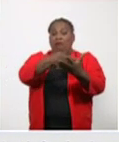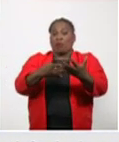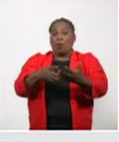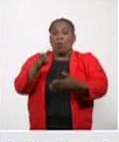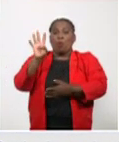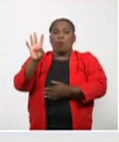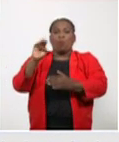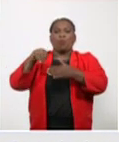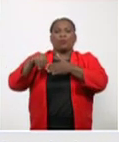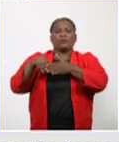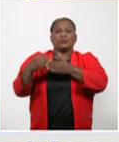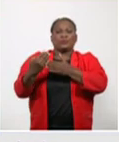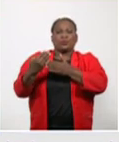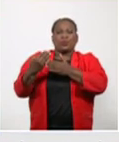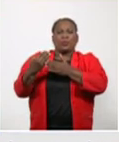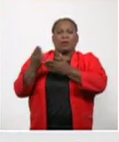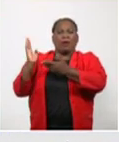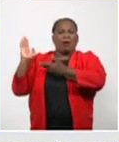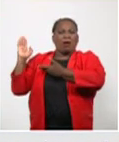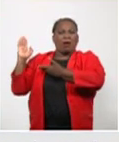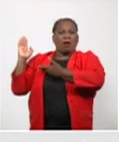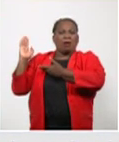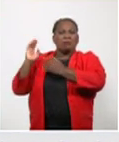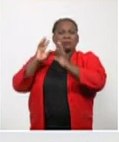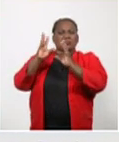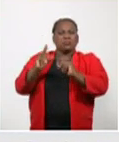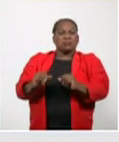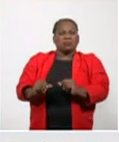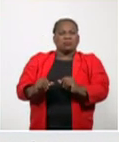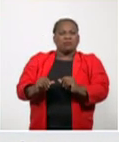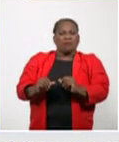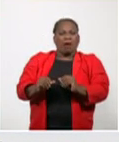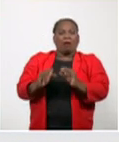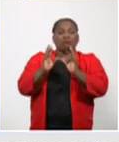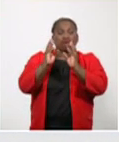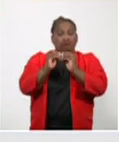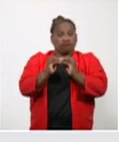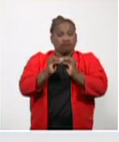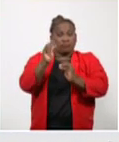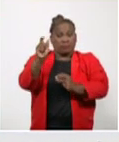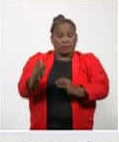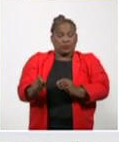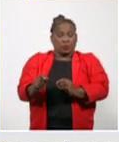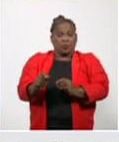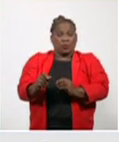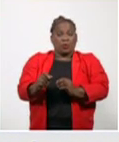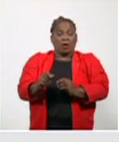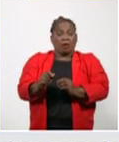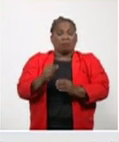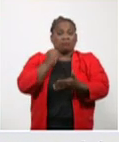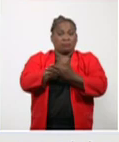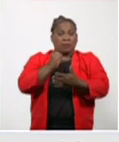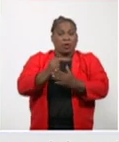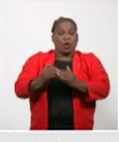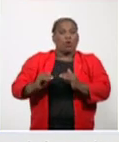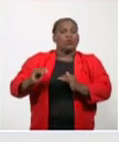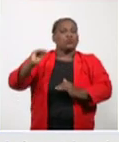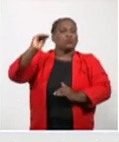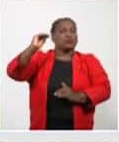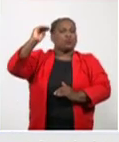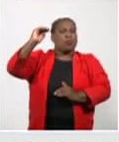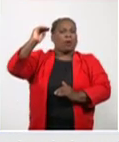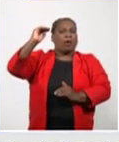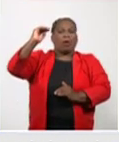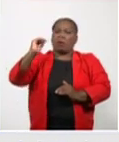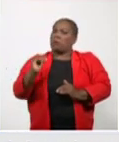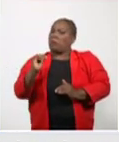días con una cifra total de casos confirmados que ni sube ni baja mucho. Y se mantiene,